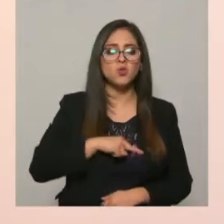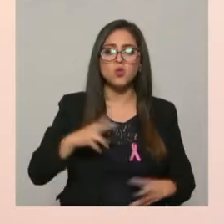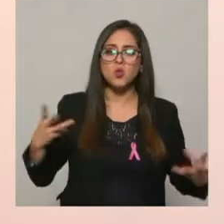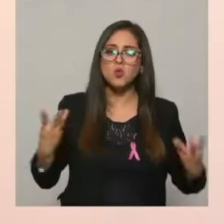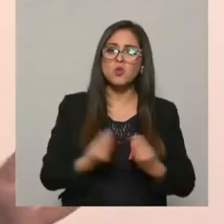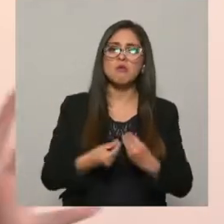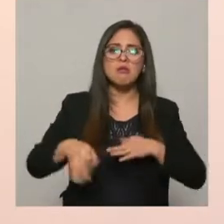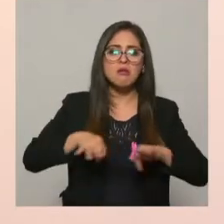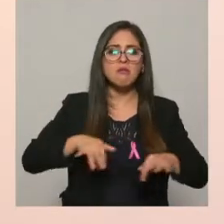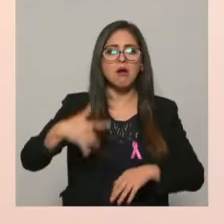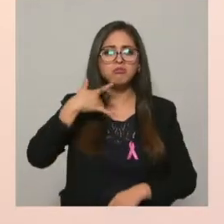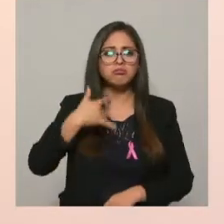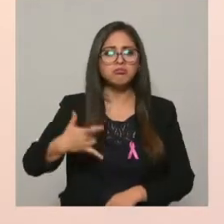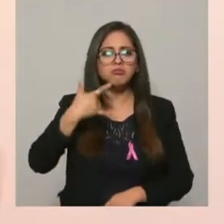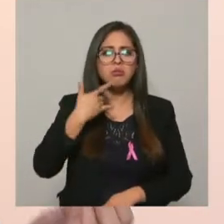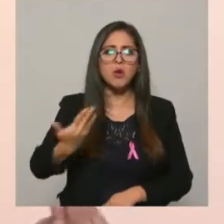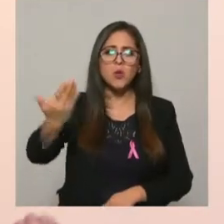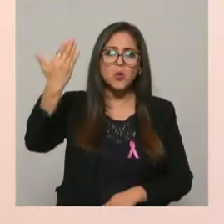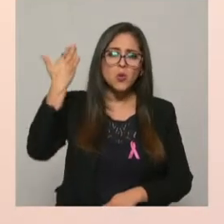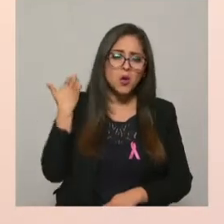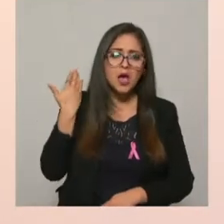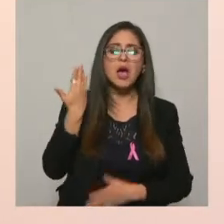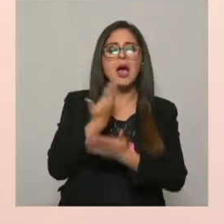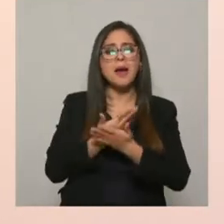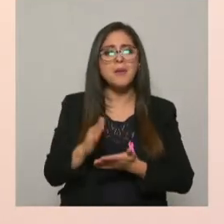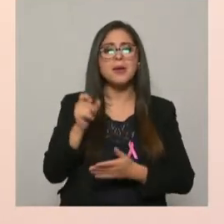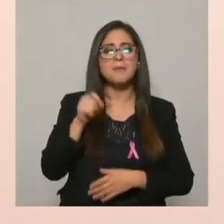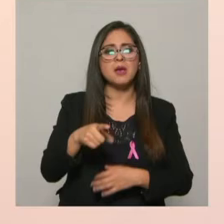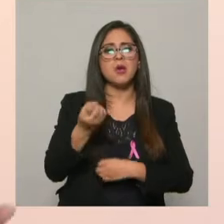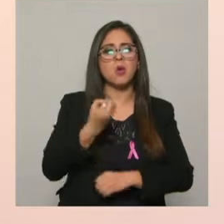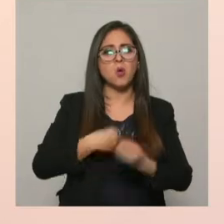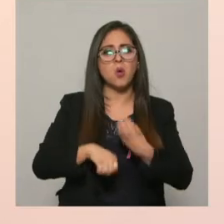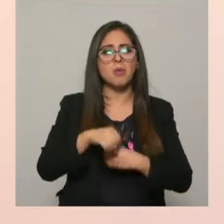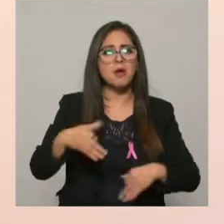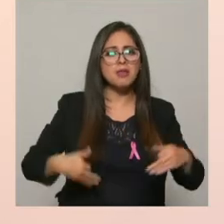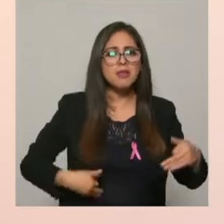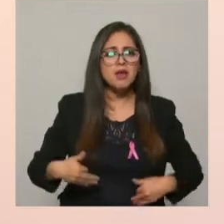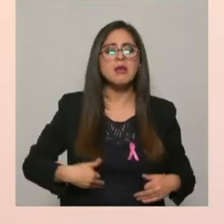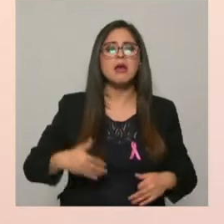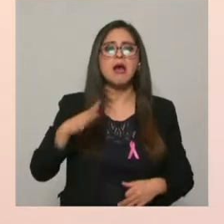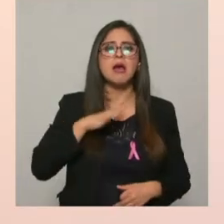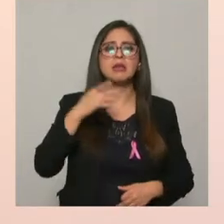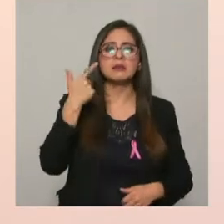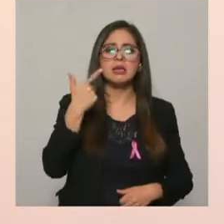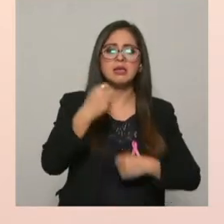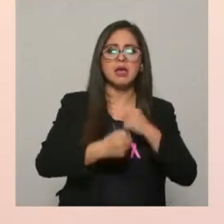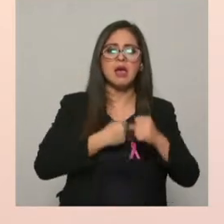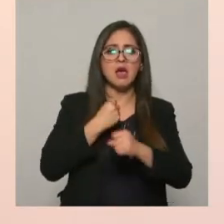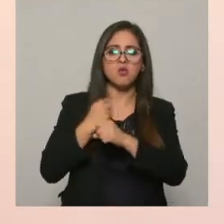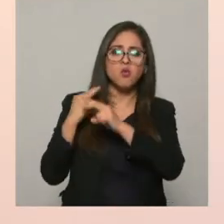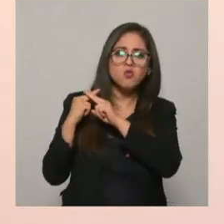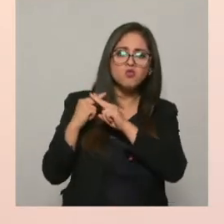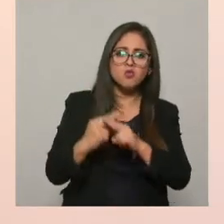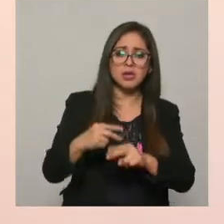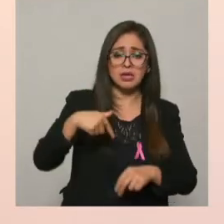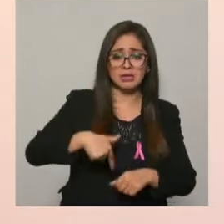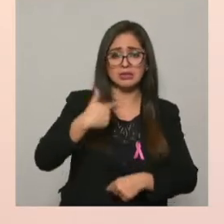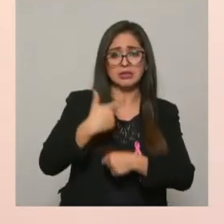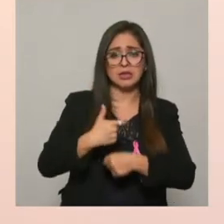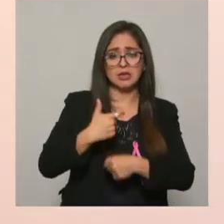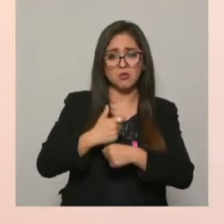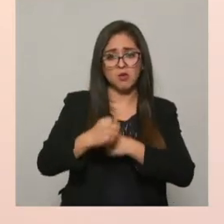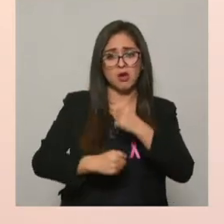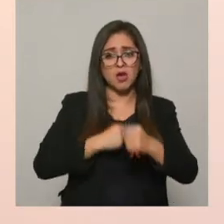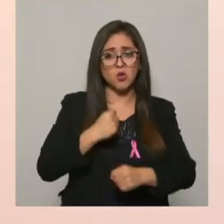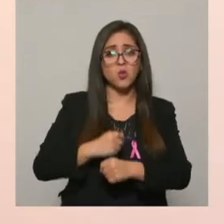trabajando muchísimos meses atrás, además de que esta obra tiene de trayectoria 7 años ya. Este es nuestro 7º año. Con la Sí, obra. ¿y tú has